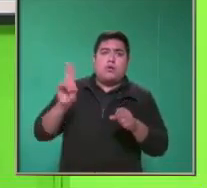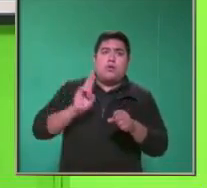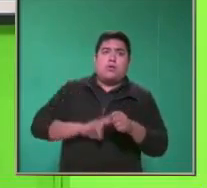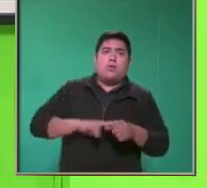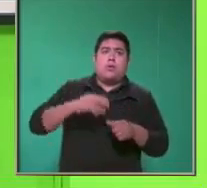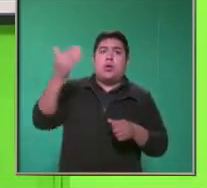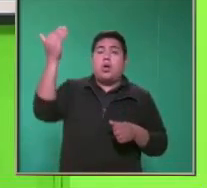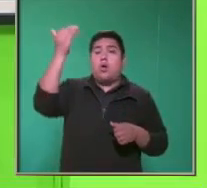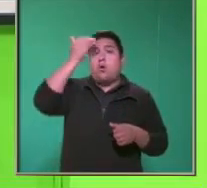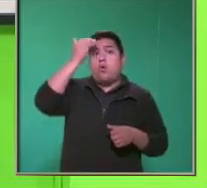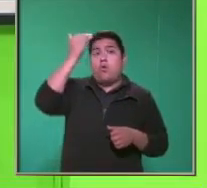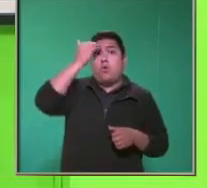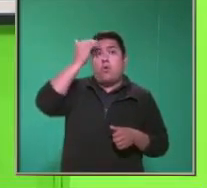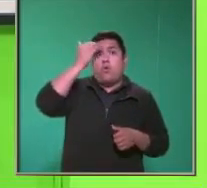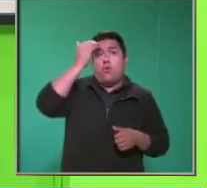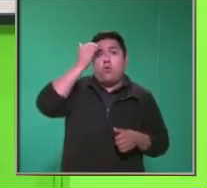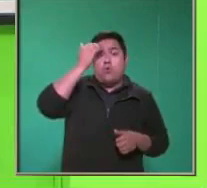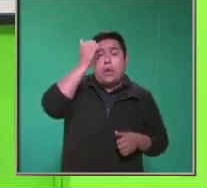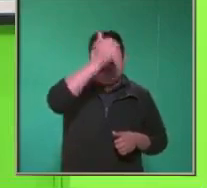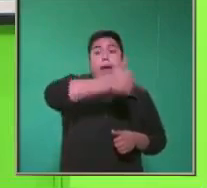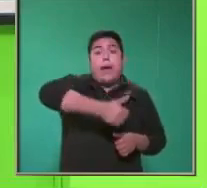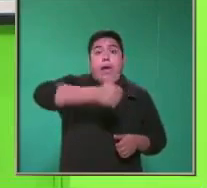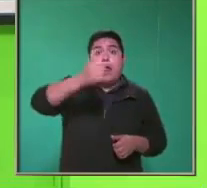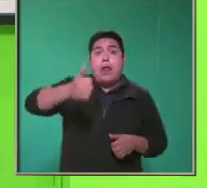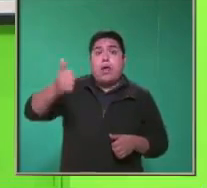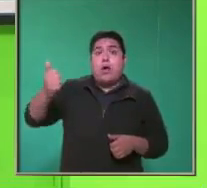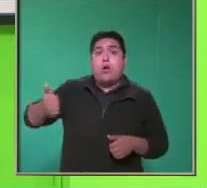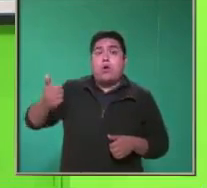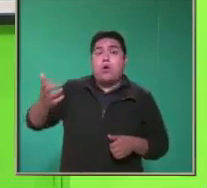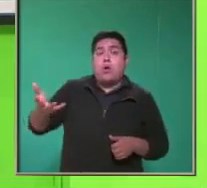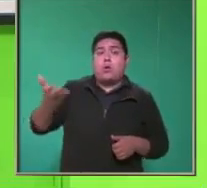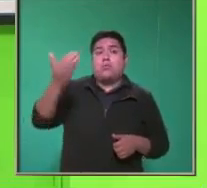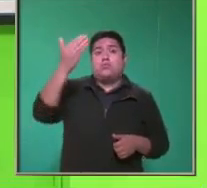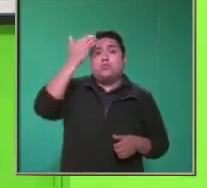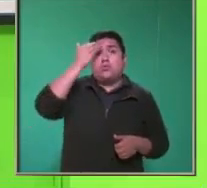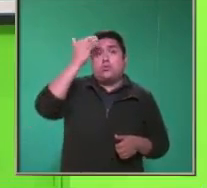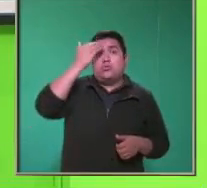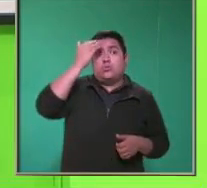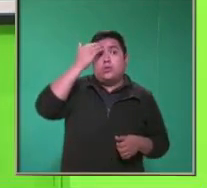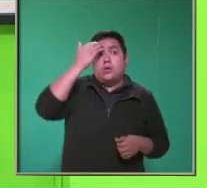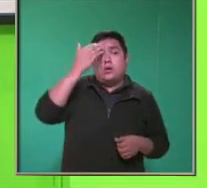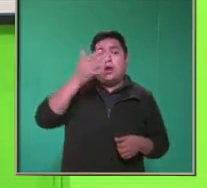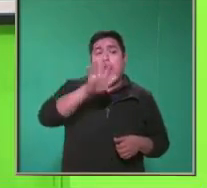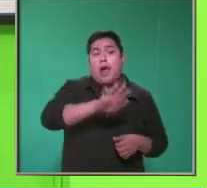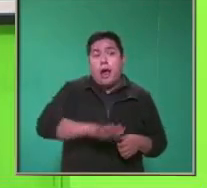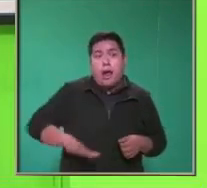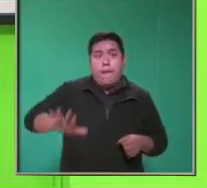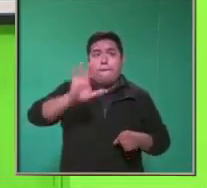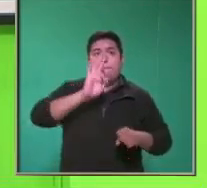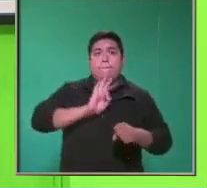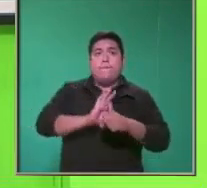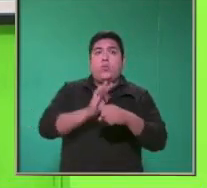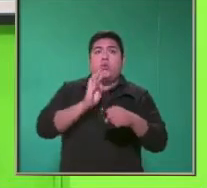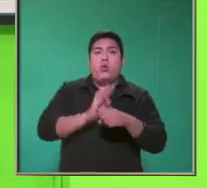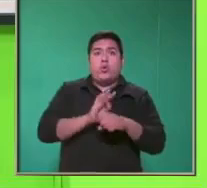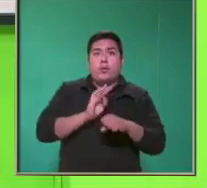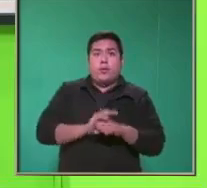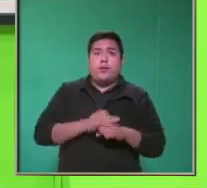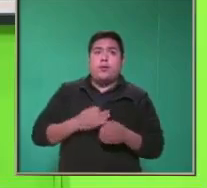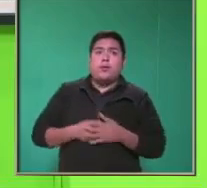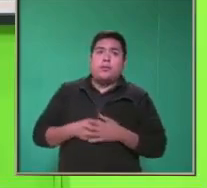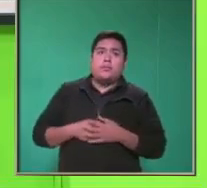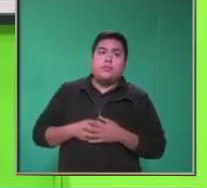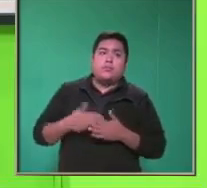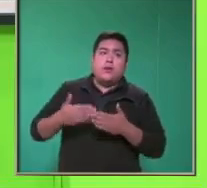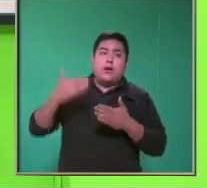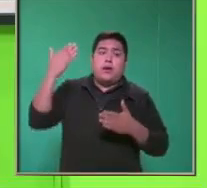da oportunidad, nos da, me incluyo, oportunidad de proteger lo que hay en ellas. ¿Recuerdas que hace